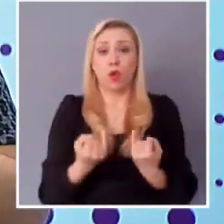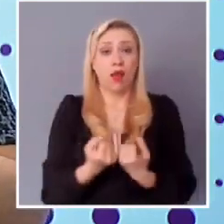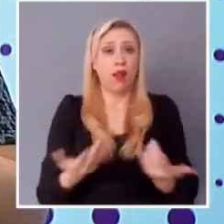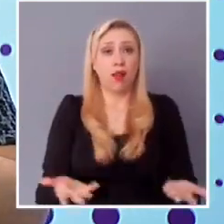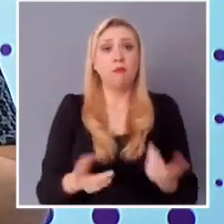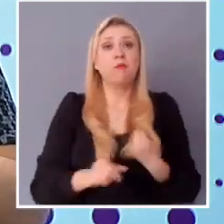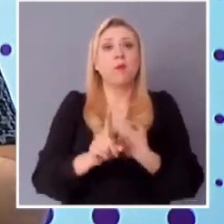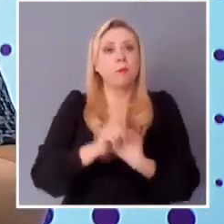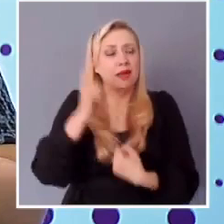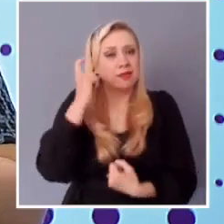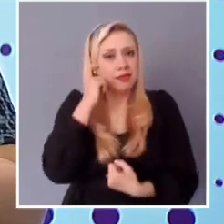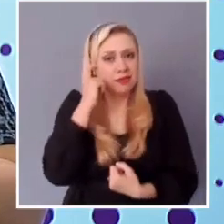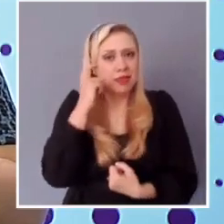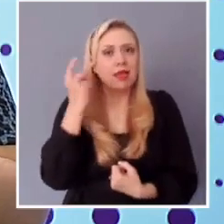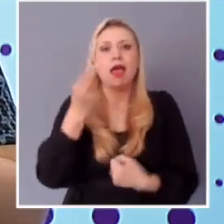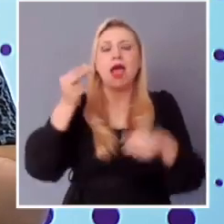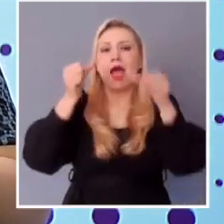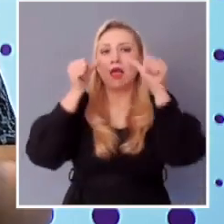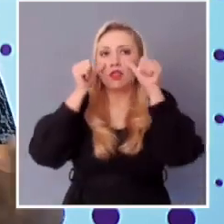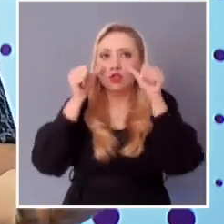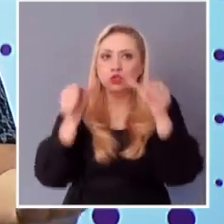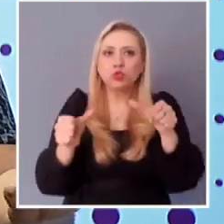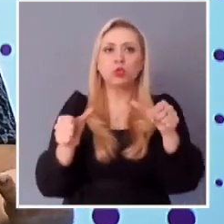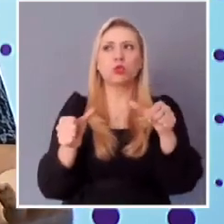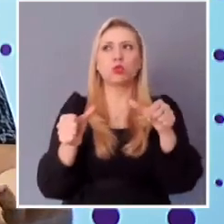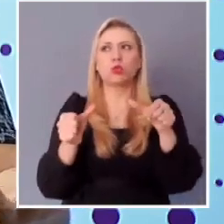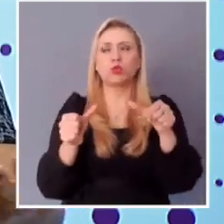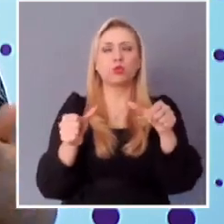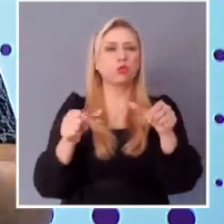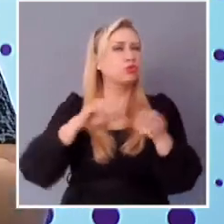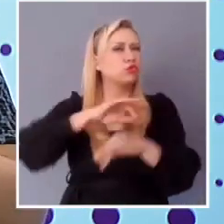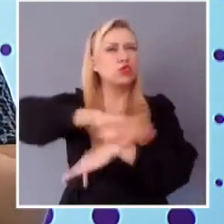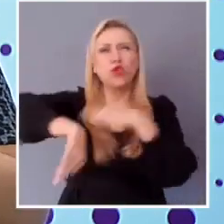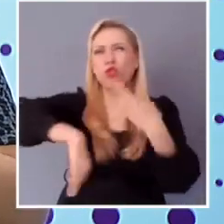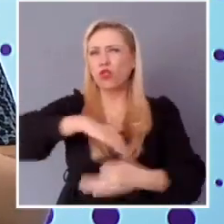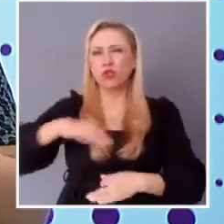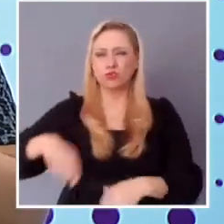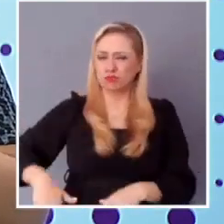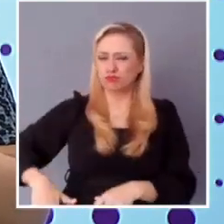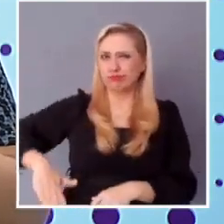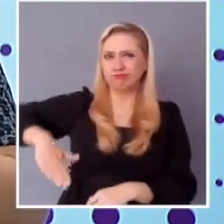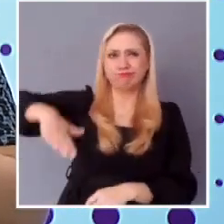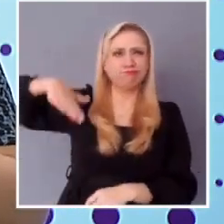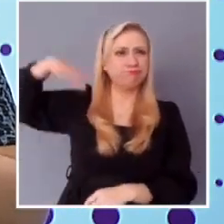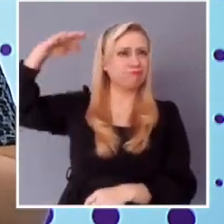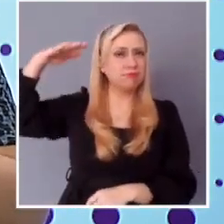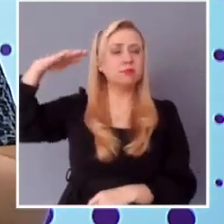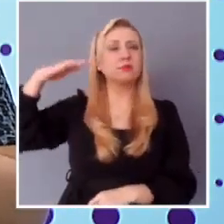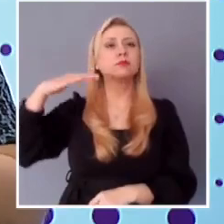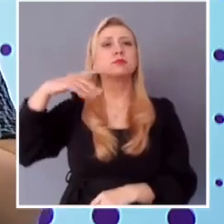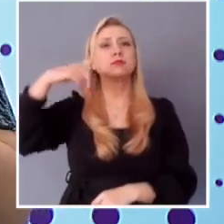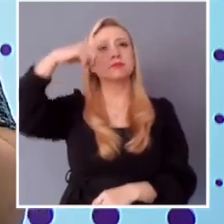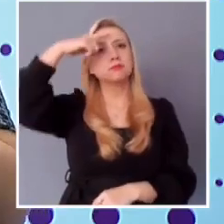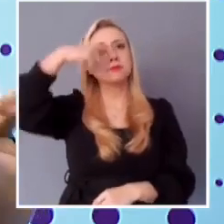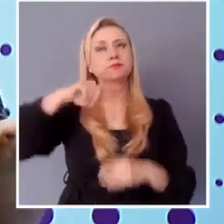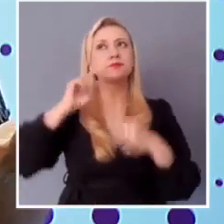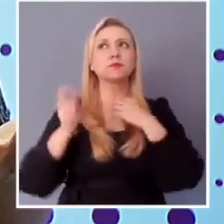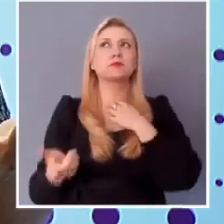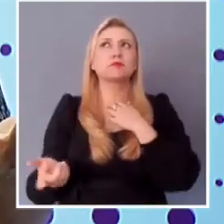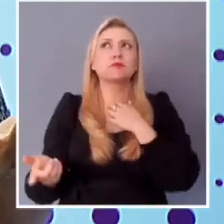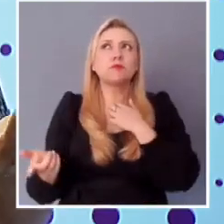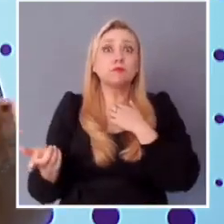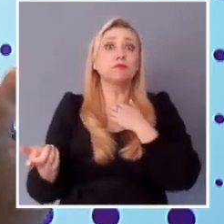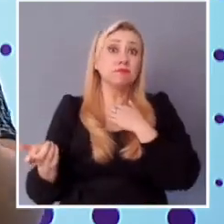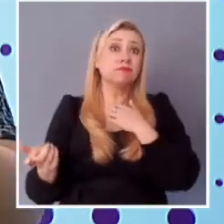Entonces, debe estar permeada la atención en cualquier etapa de nuestra vida y todos debemos saber y conocer que